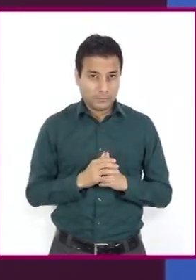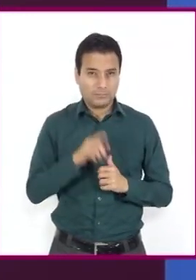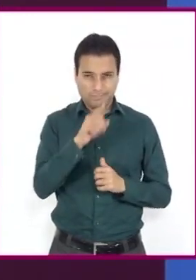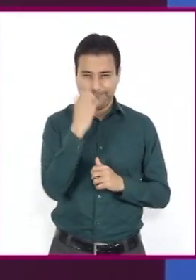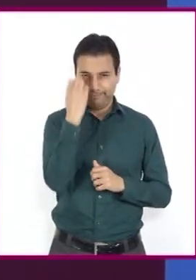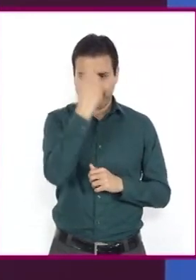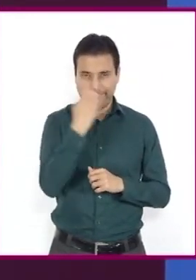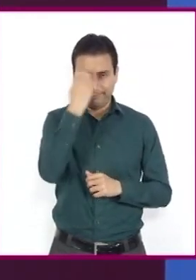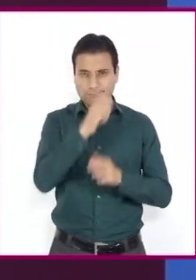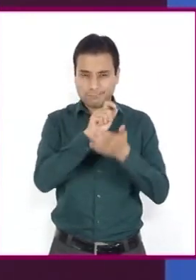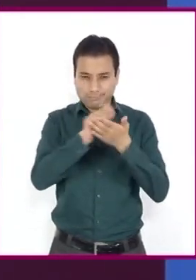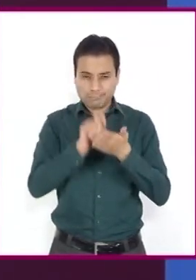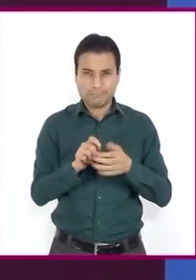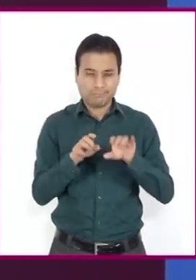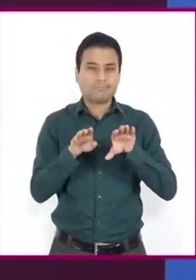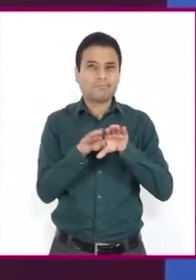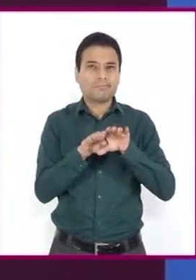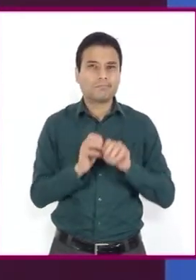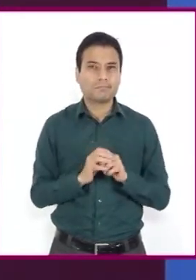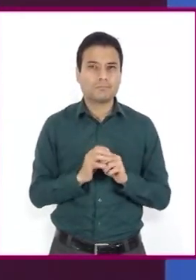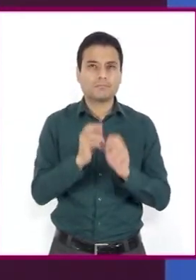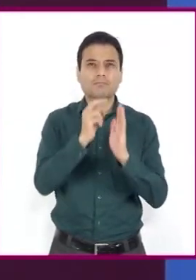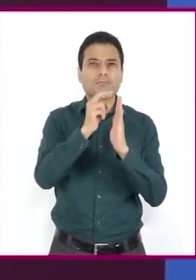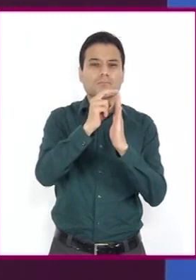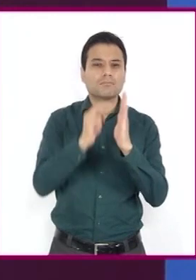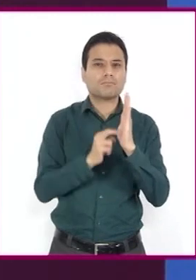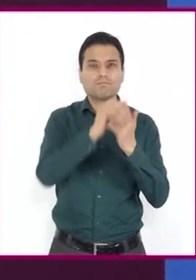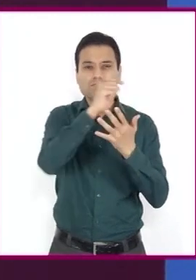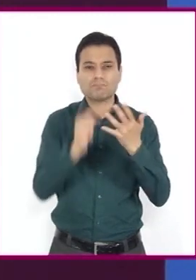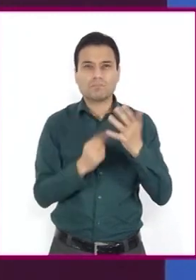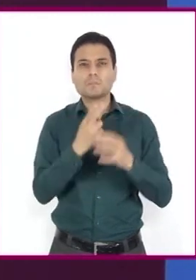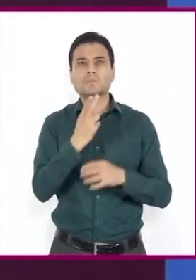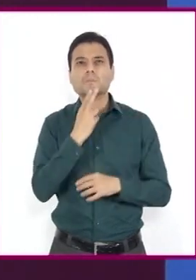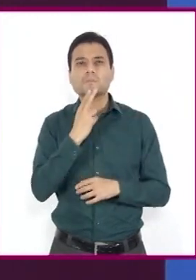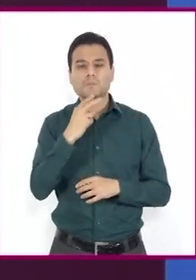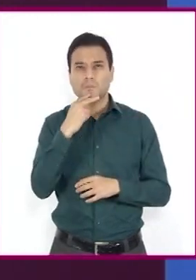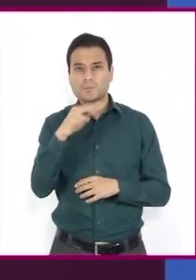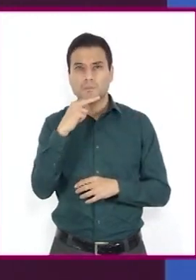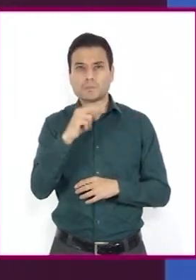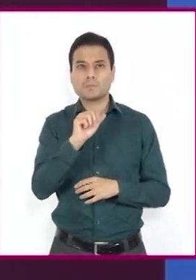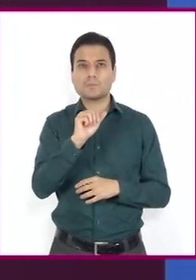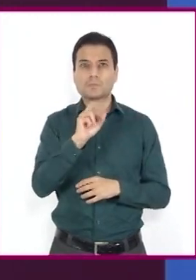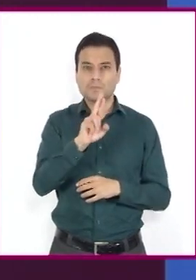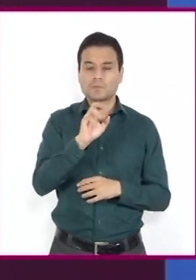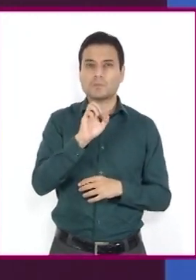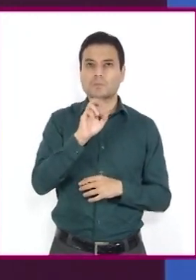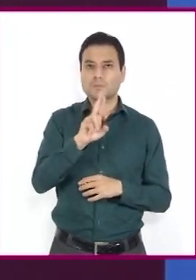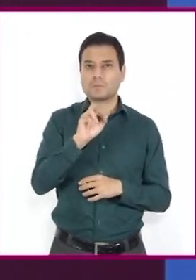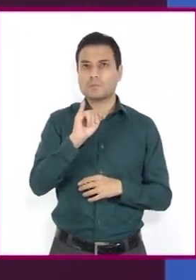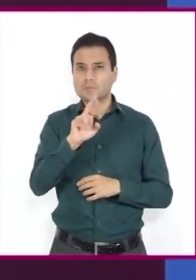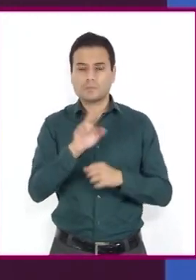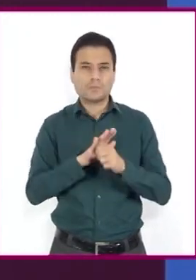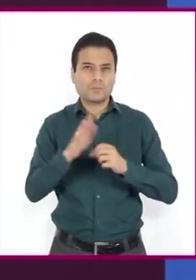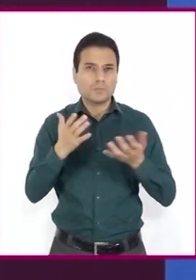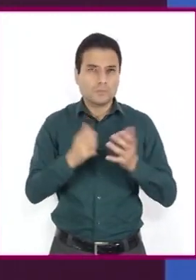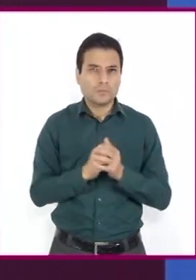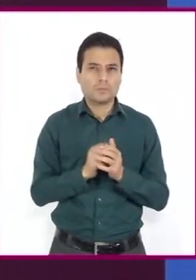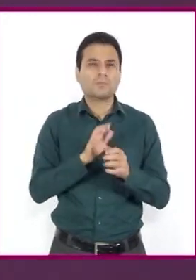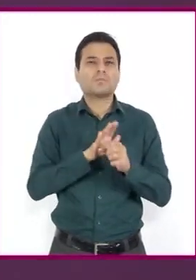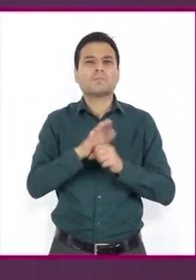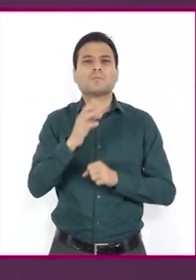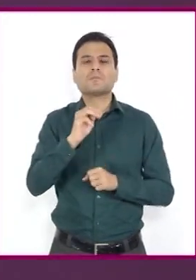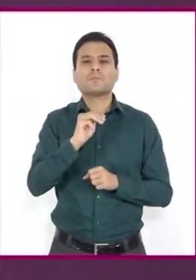está redactado. ¿Cuáles reglas usan infinitivos? ¿Se usan verbos en subjuntivo o imperativo en